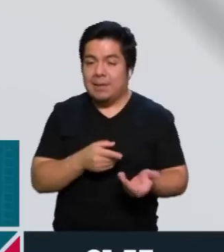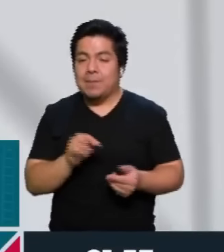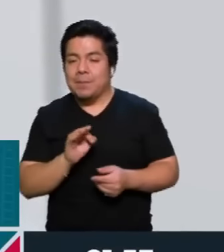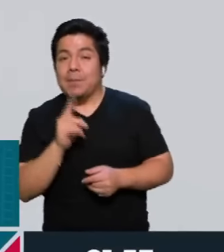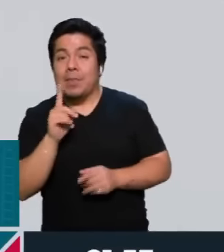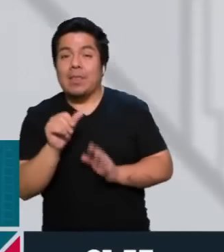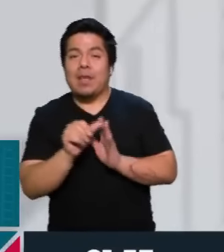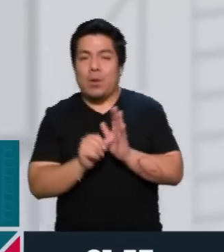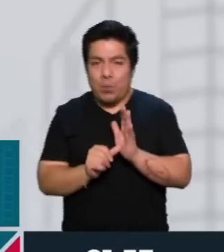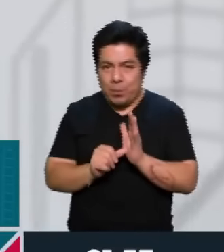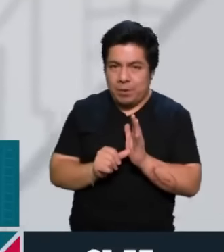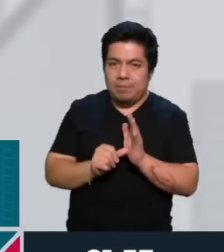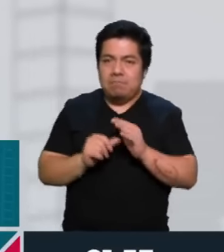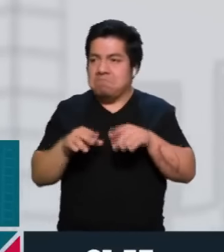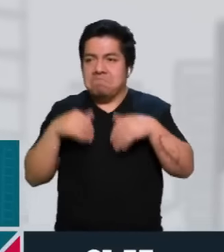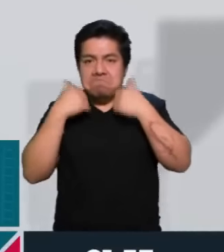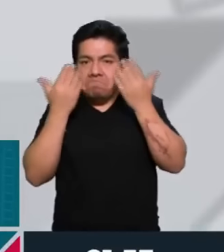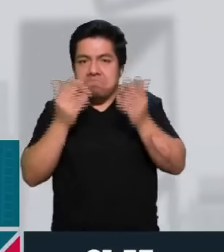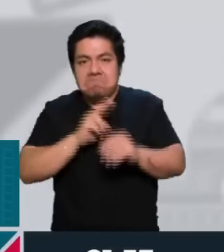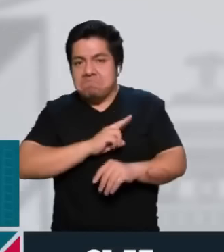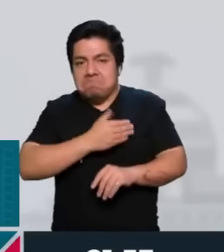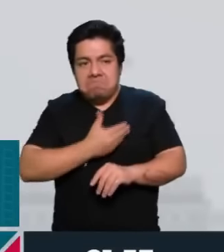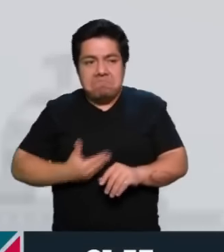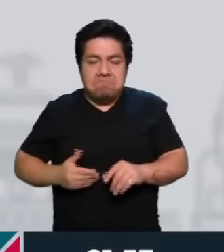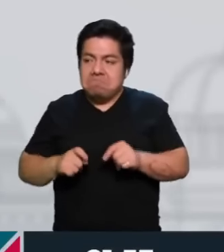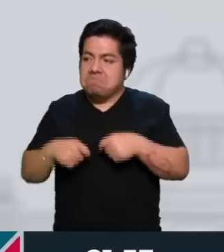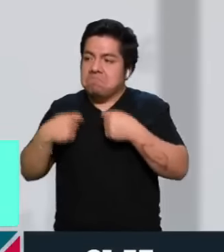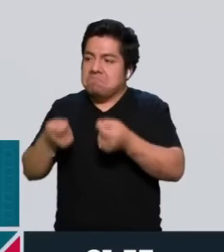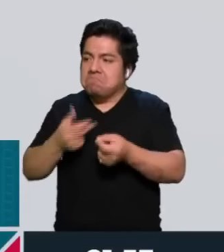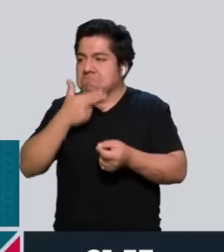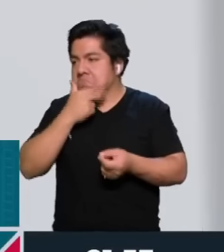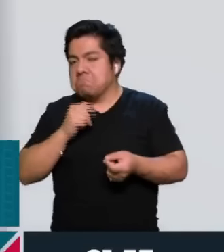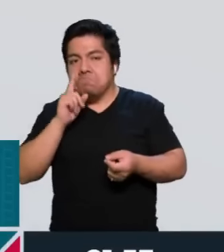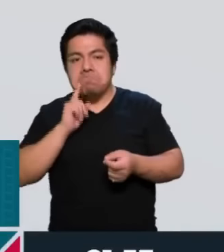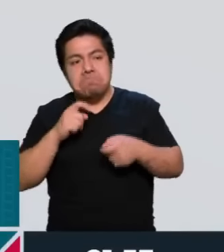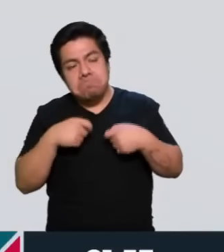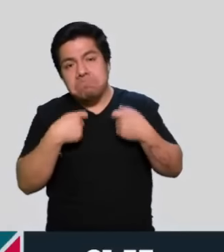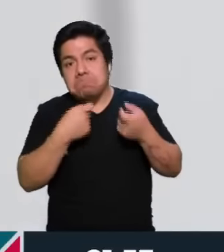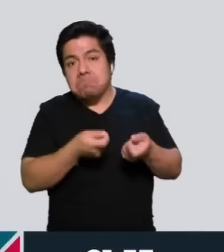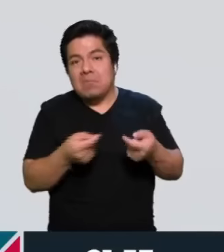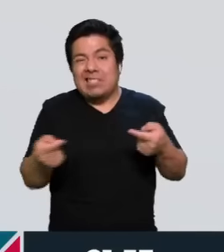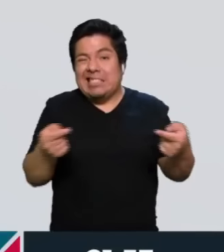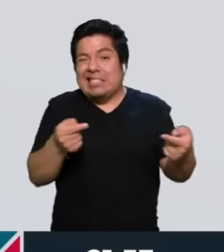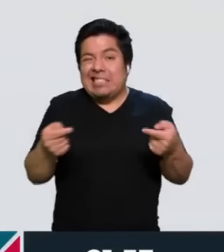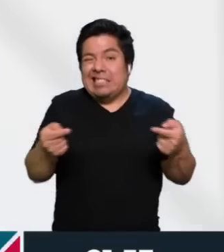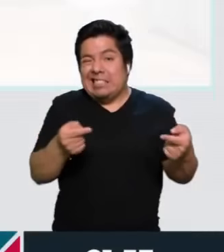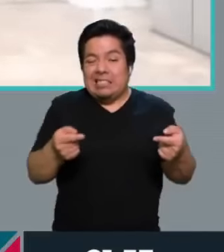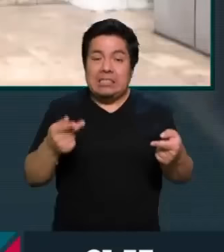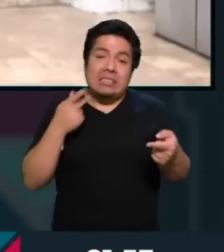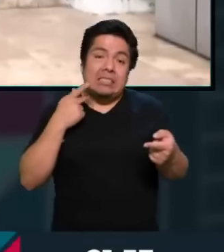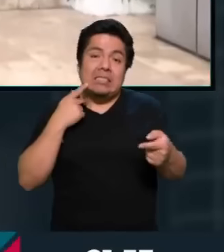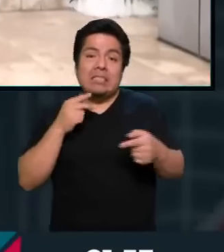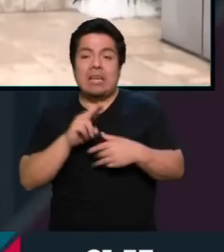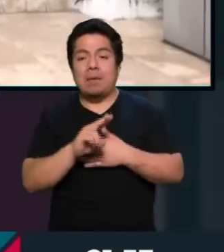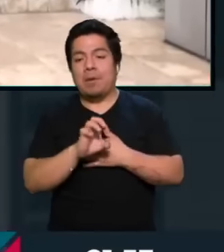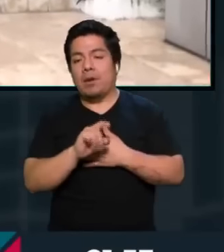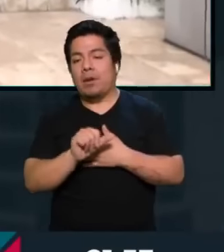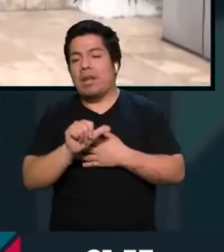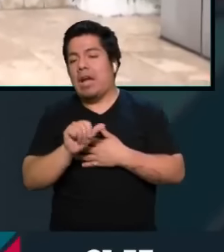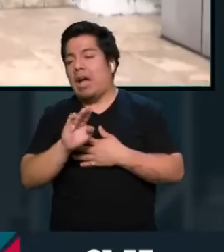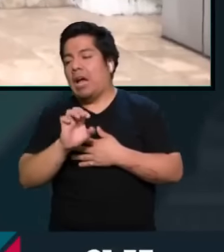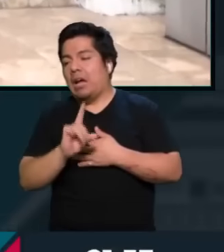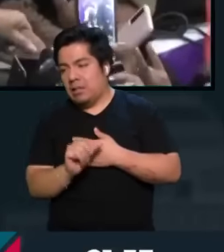un mes la presidencia en manos de quien sea su vicepresidente o vicepresidenta claro como tiene una rivalidad política enconada con Verónica abat entonces